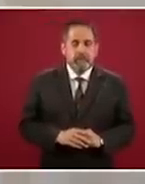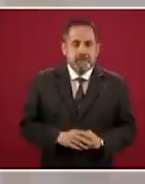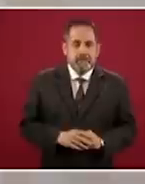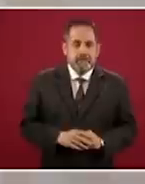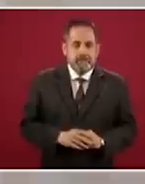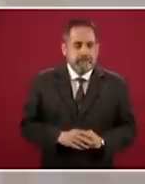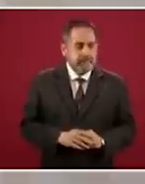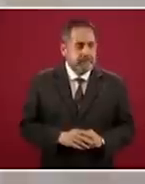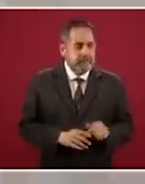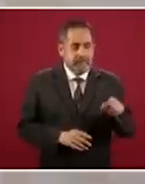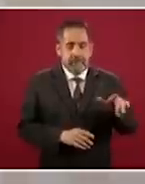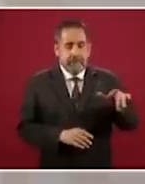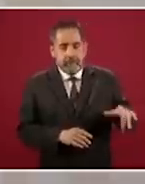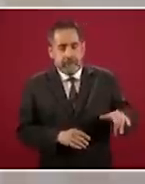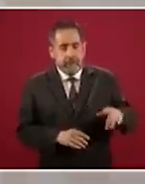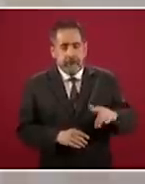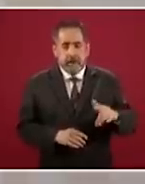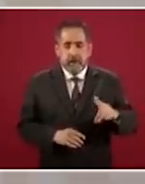cobrar tanto